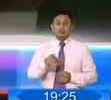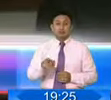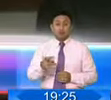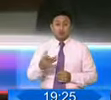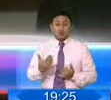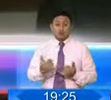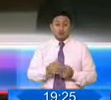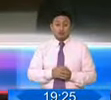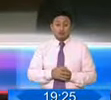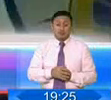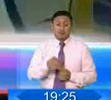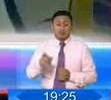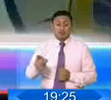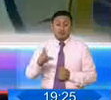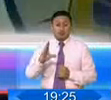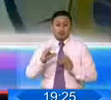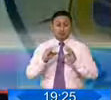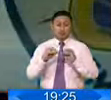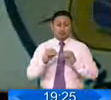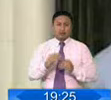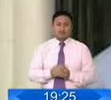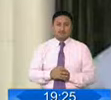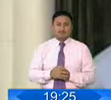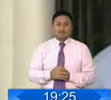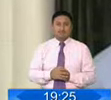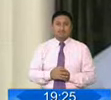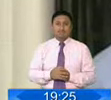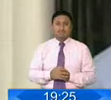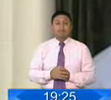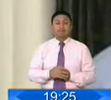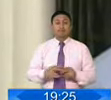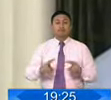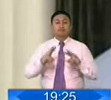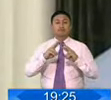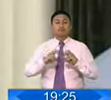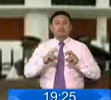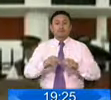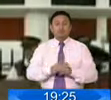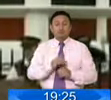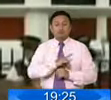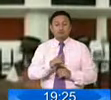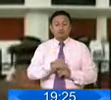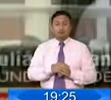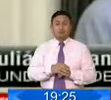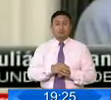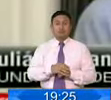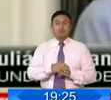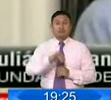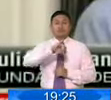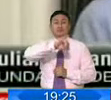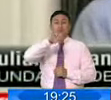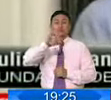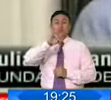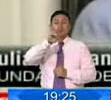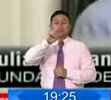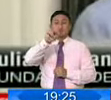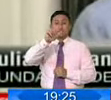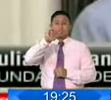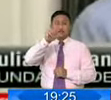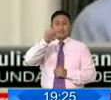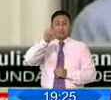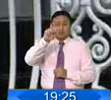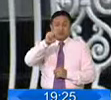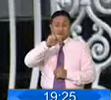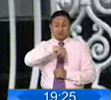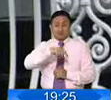clarísimo que hizo. Las investigaciones de The Guardian también mostrarían que las relaciones de Assange y el gobierno nacional con el pasar del tiempo